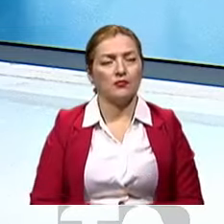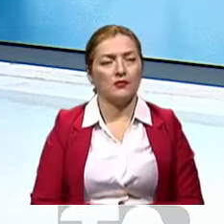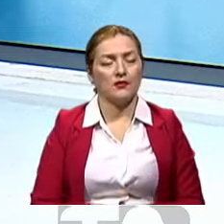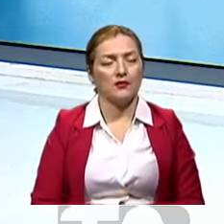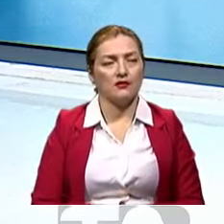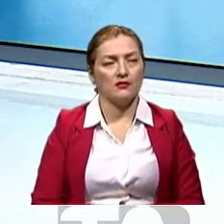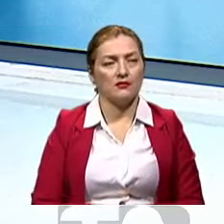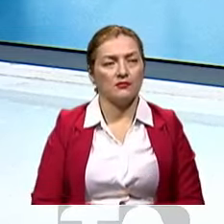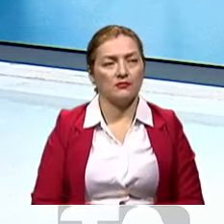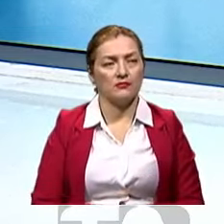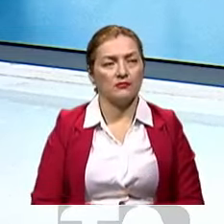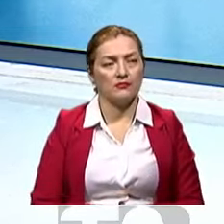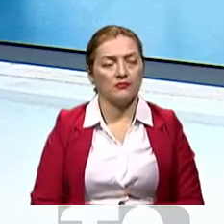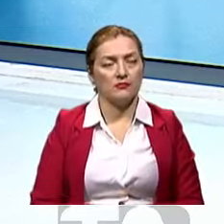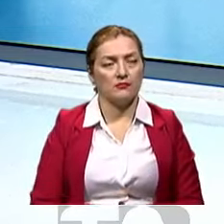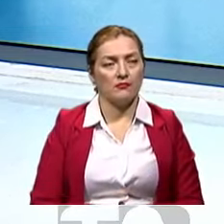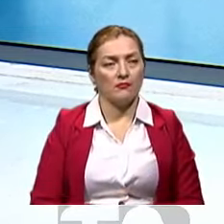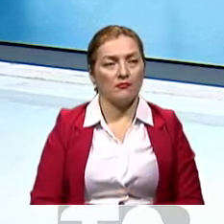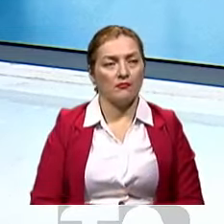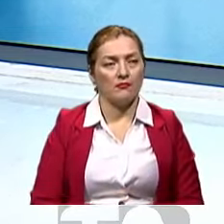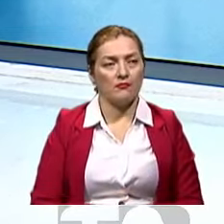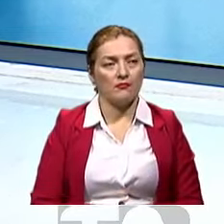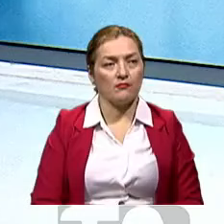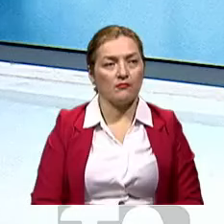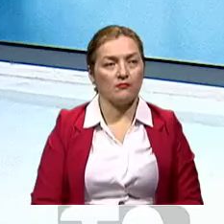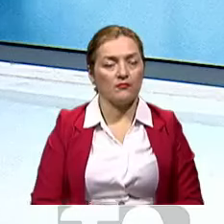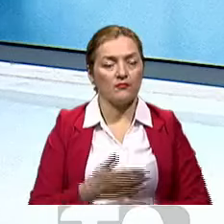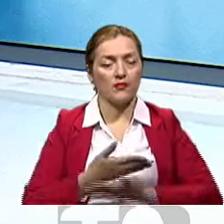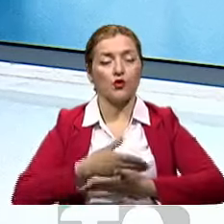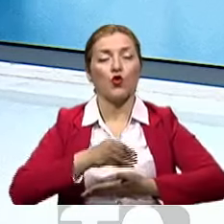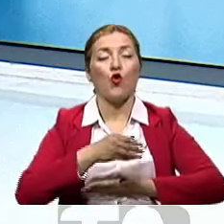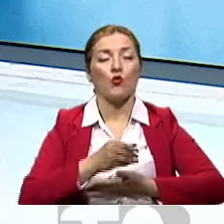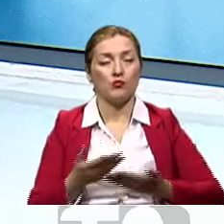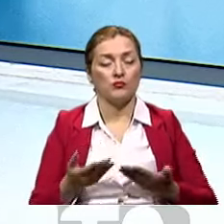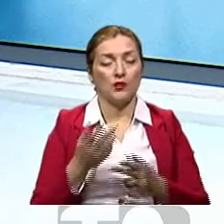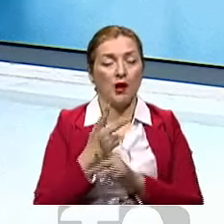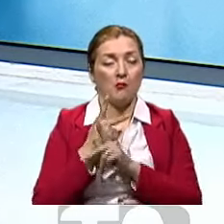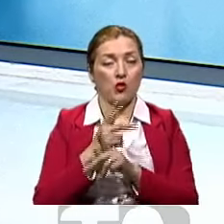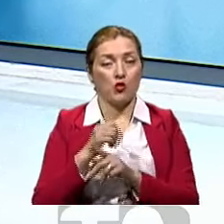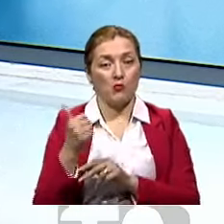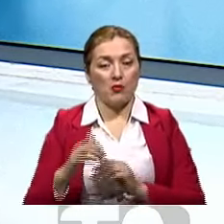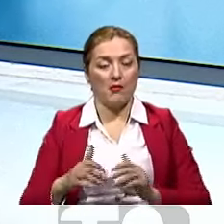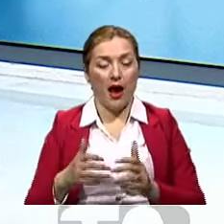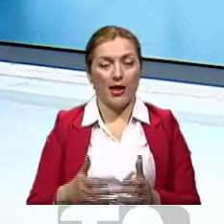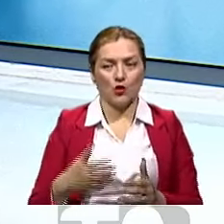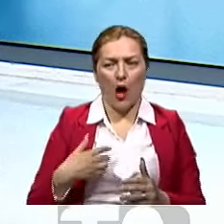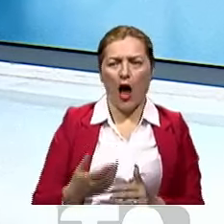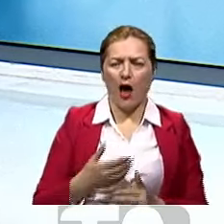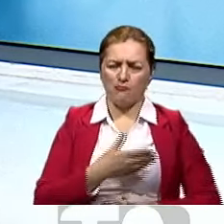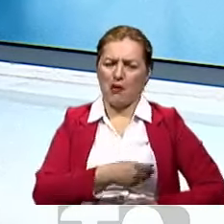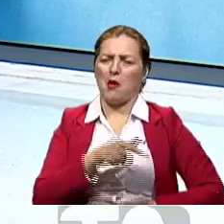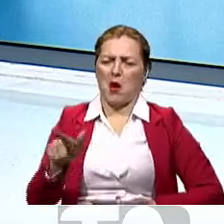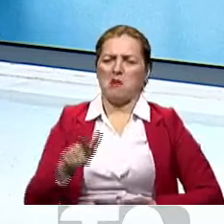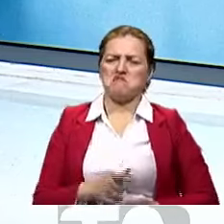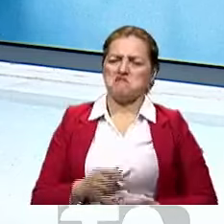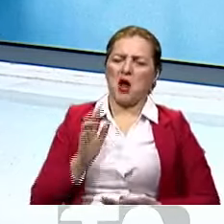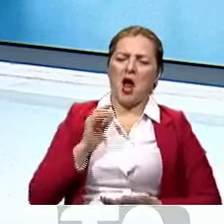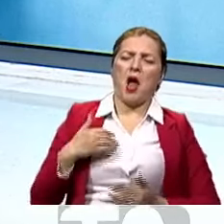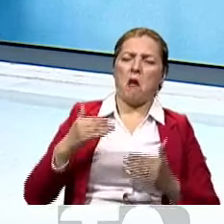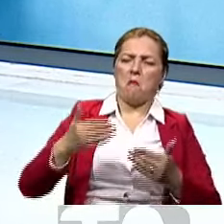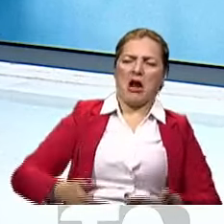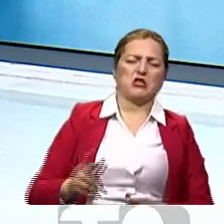es indispensable que usted tome en cuenta que la lactancia no la protege de otro embarazo. Esto si es que usted